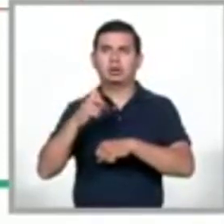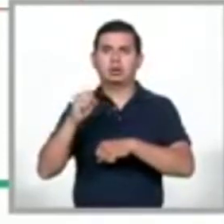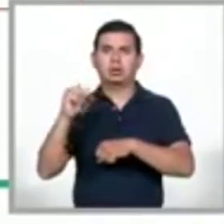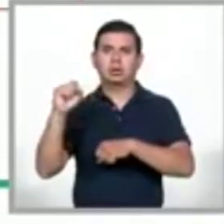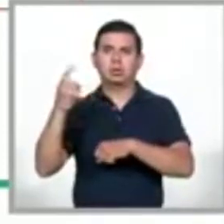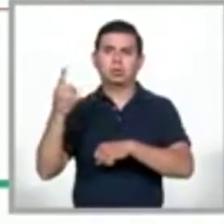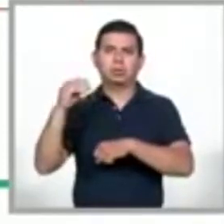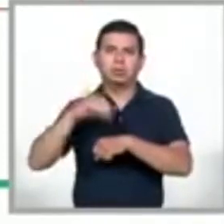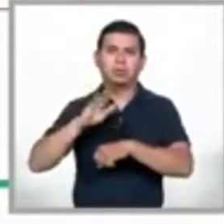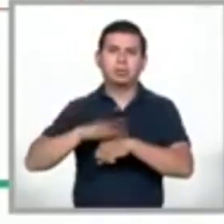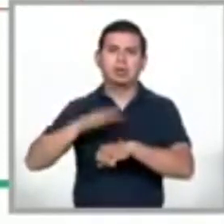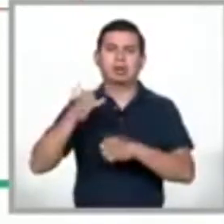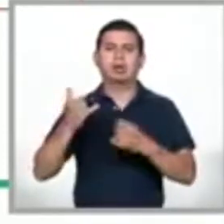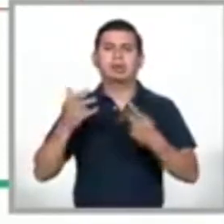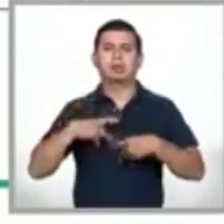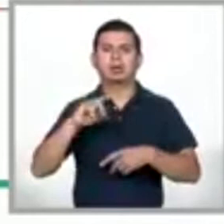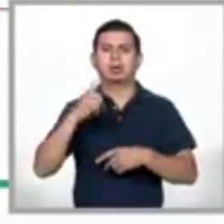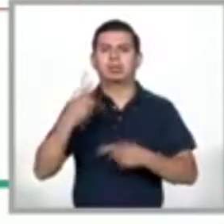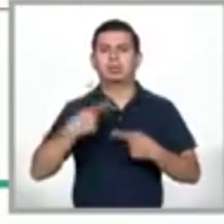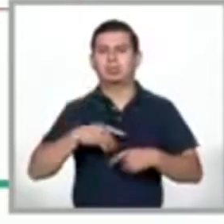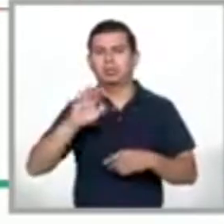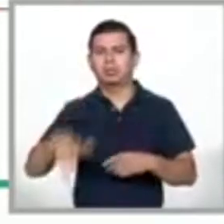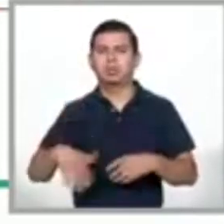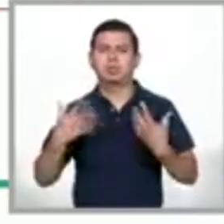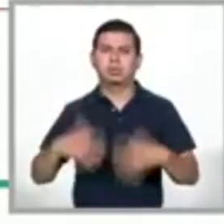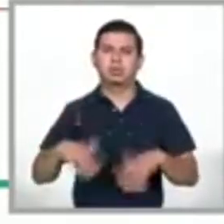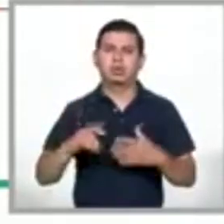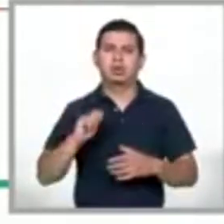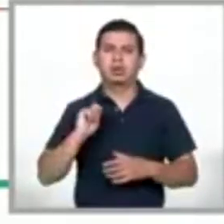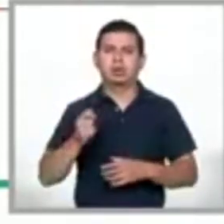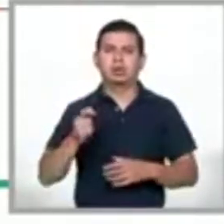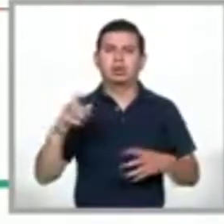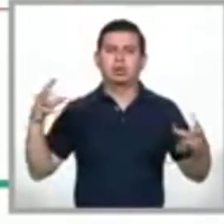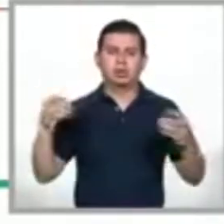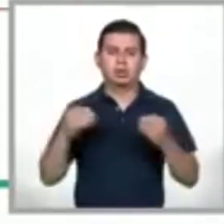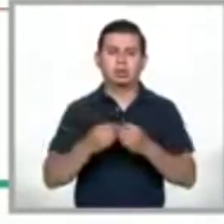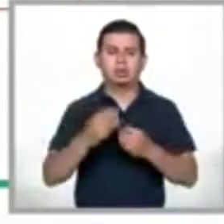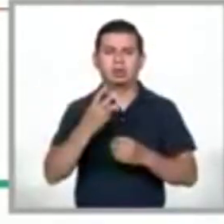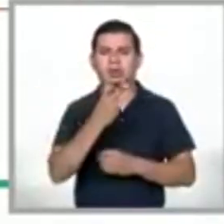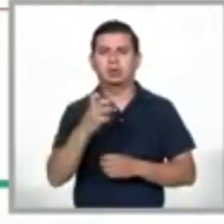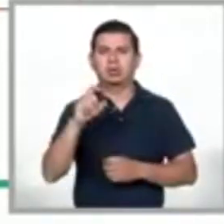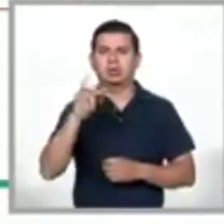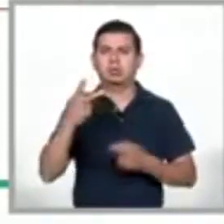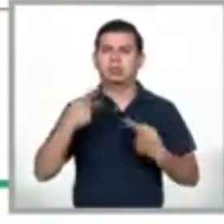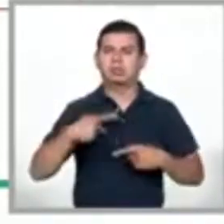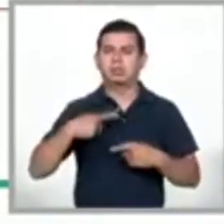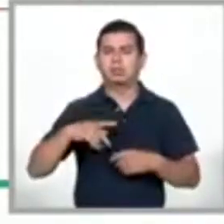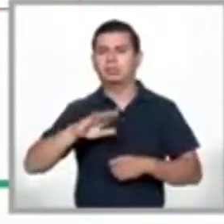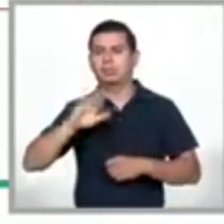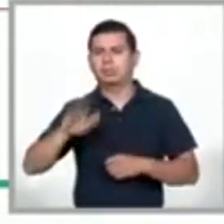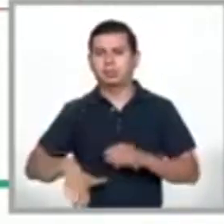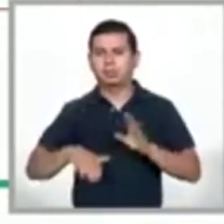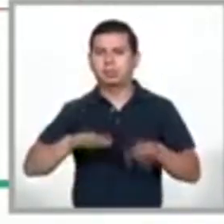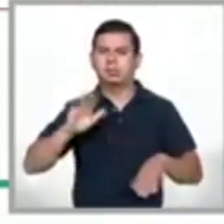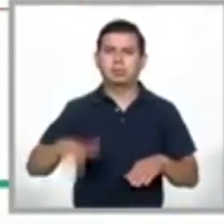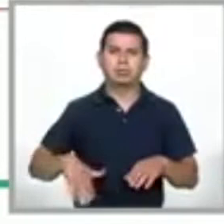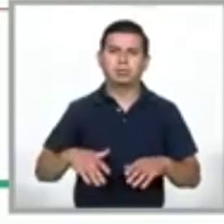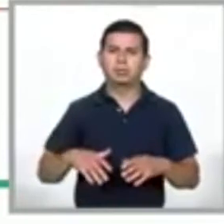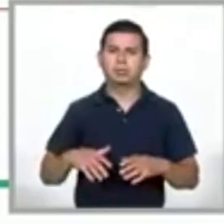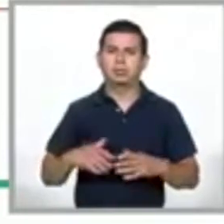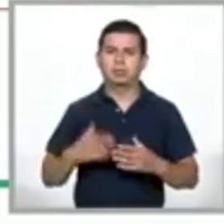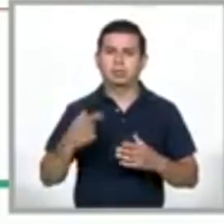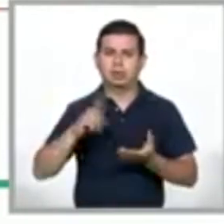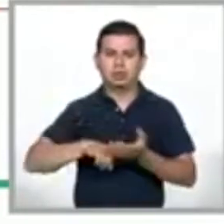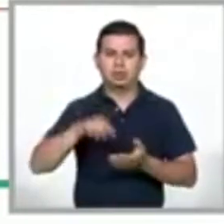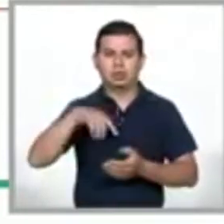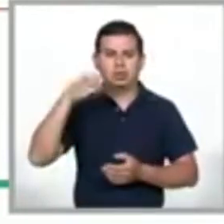incrementamos 31 defunciones, lo que da lamentablemente un total de 322 defunciones asociadas en el